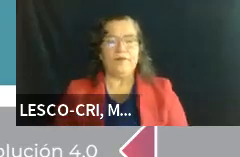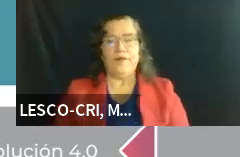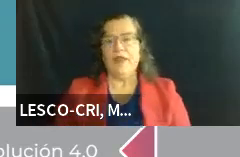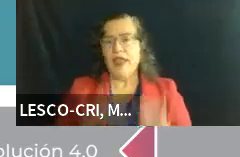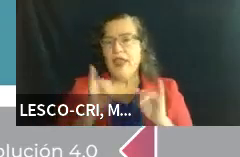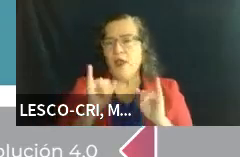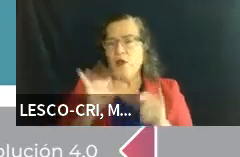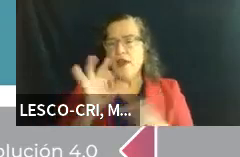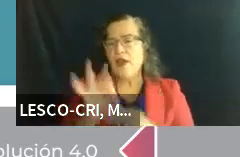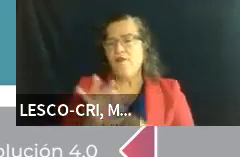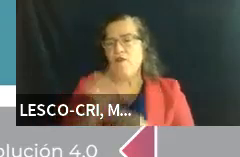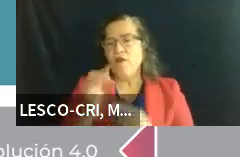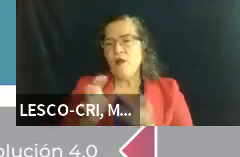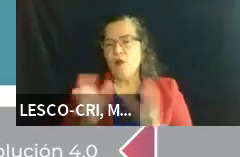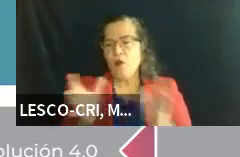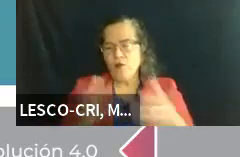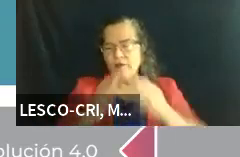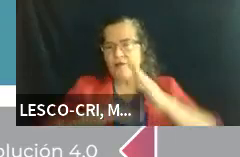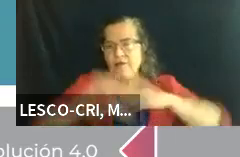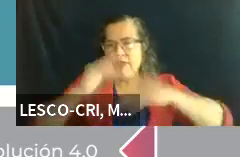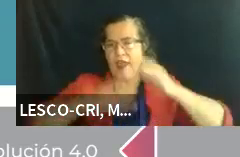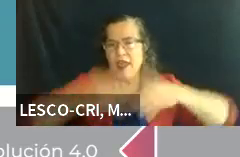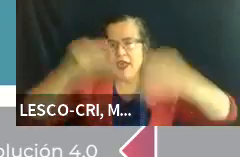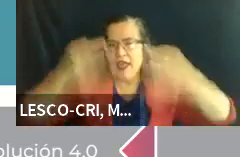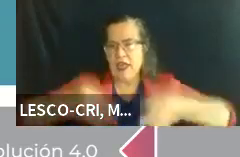de creación genuina y diferencial.